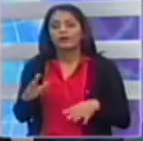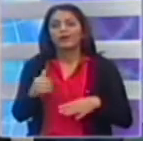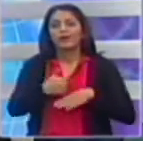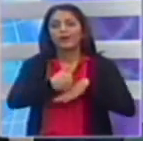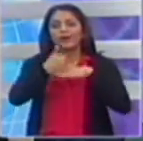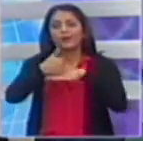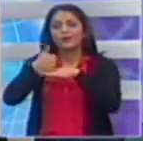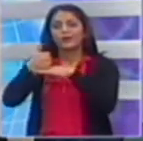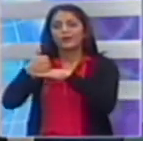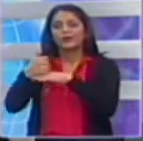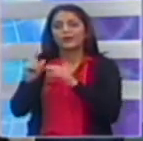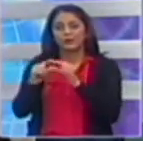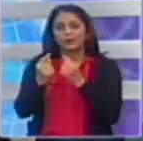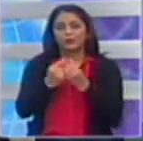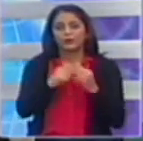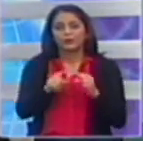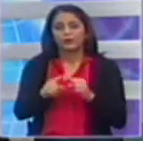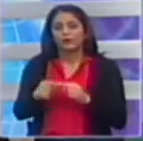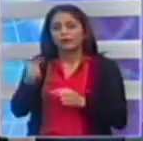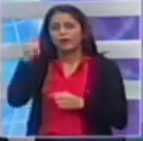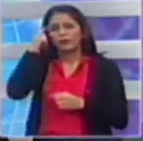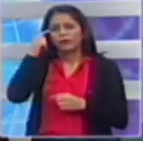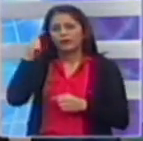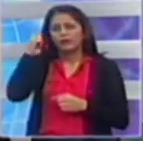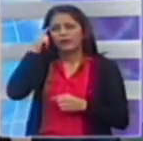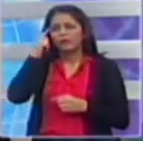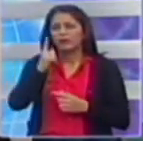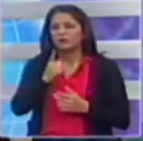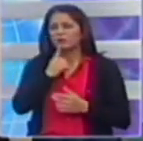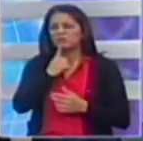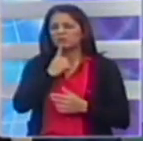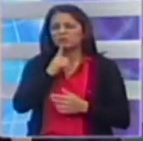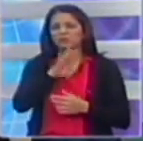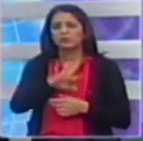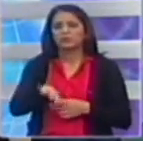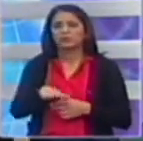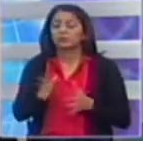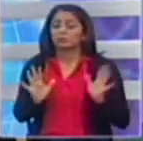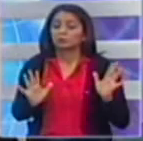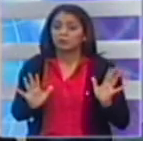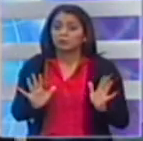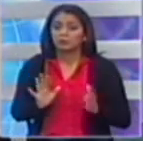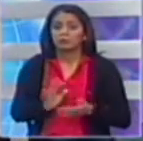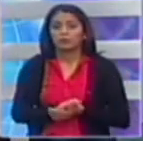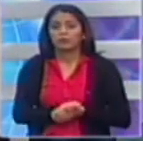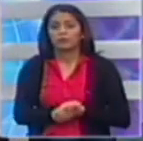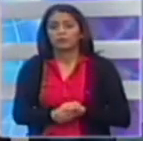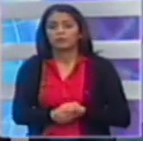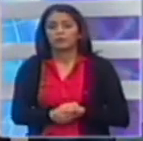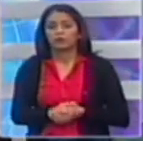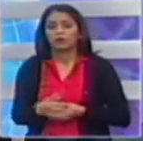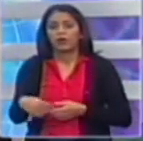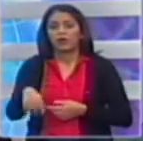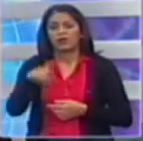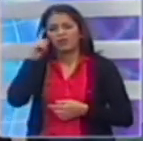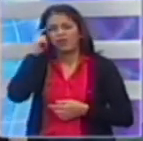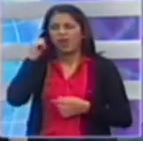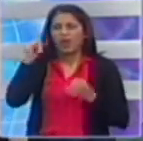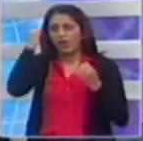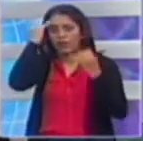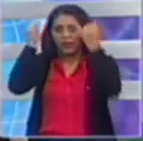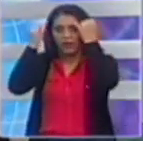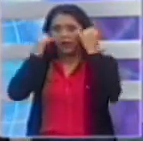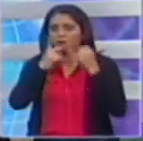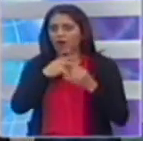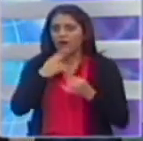de este partido, que ya están solo pensando en el Senado y no así en una candidatura. Entonces ya todas estas teorías conspirativas empiezan a dar, porque si